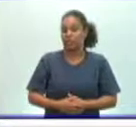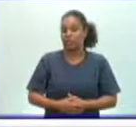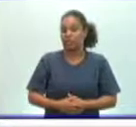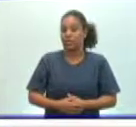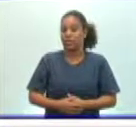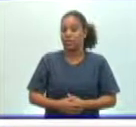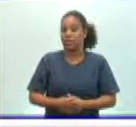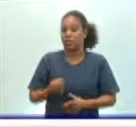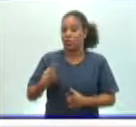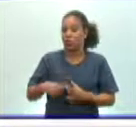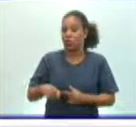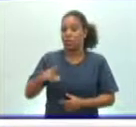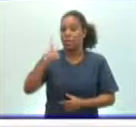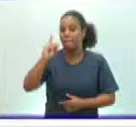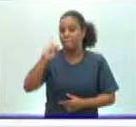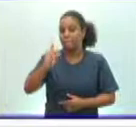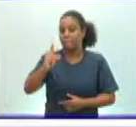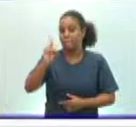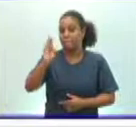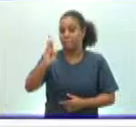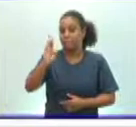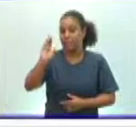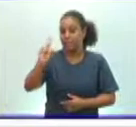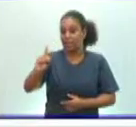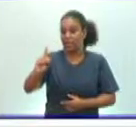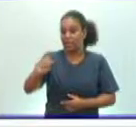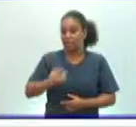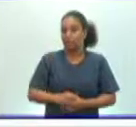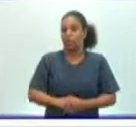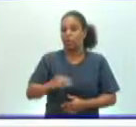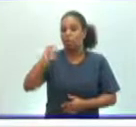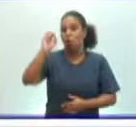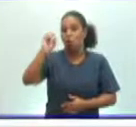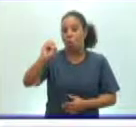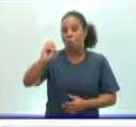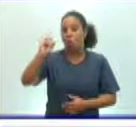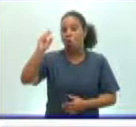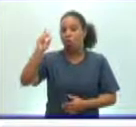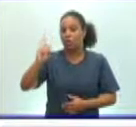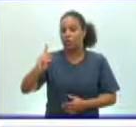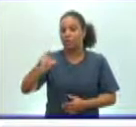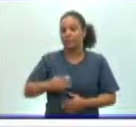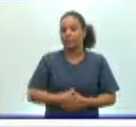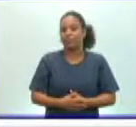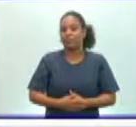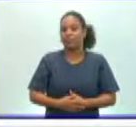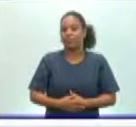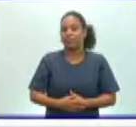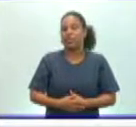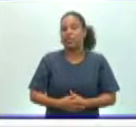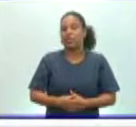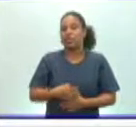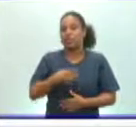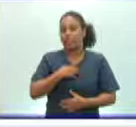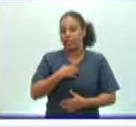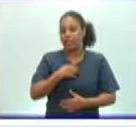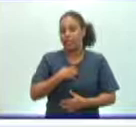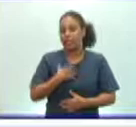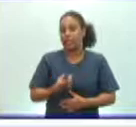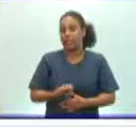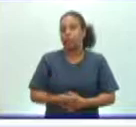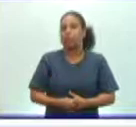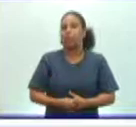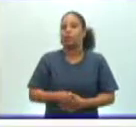y en la otra semirrecta el segmento BD con el segmento OD. Y entonces tenemos la